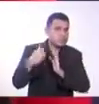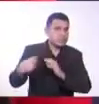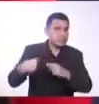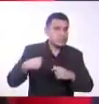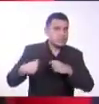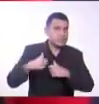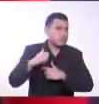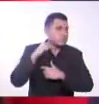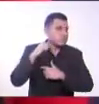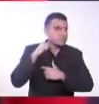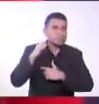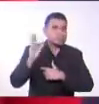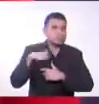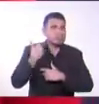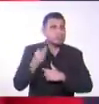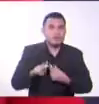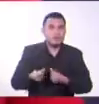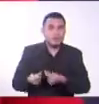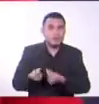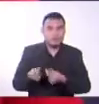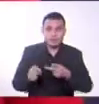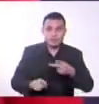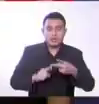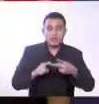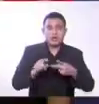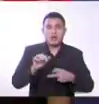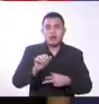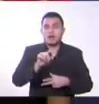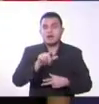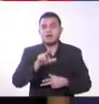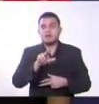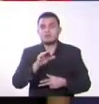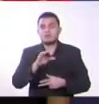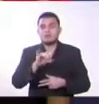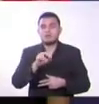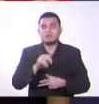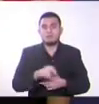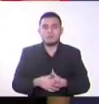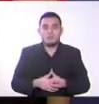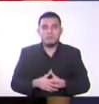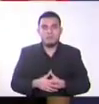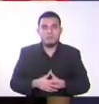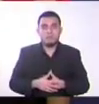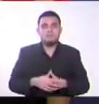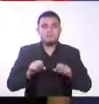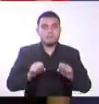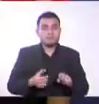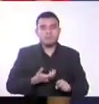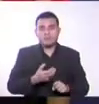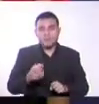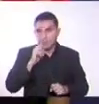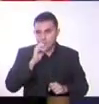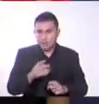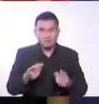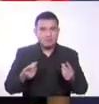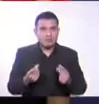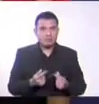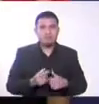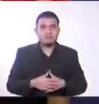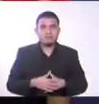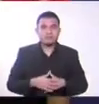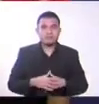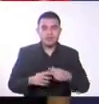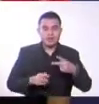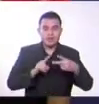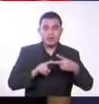dice la palabra misma, y otro que es la elusión. En este caso podríamos definirlo de forma sencilla, que la